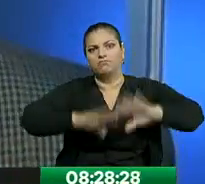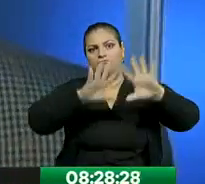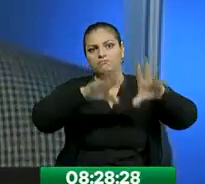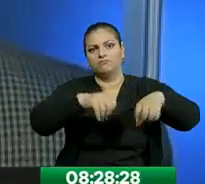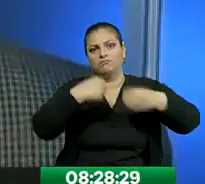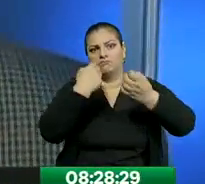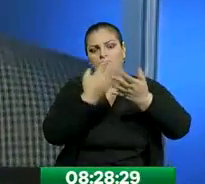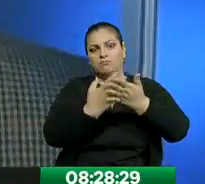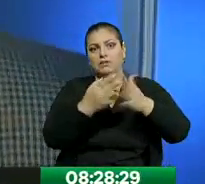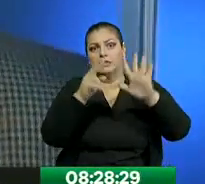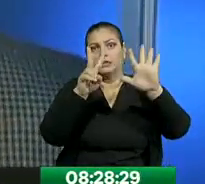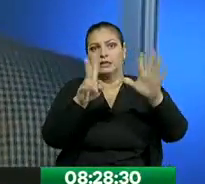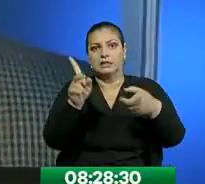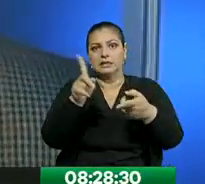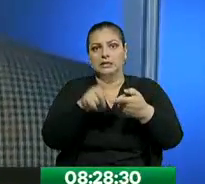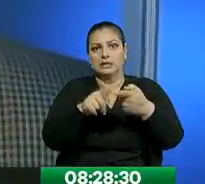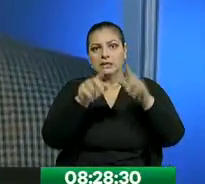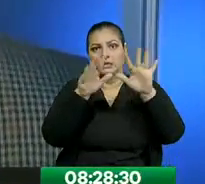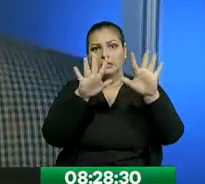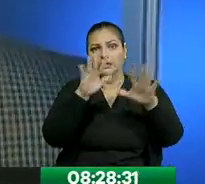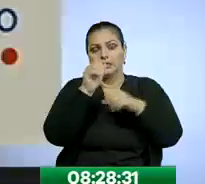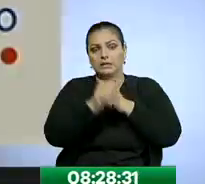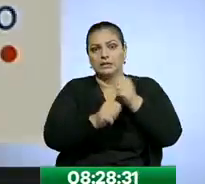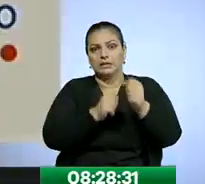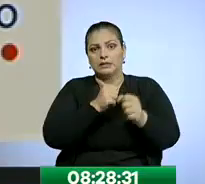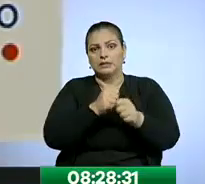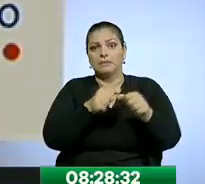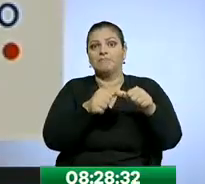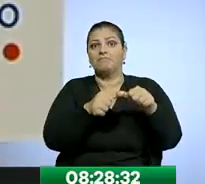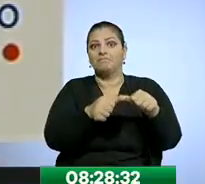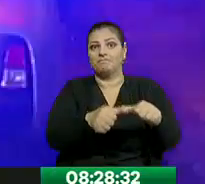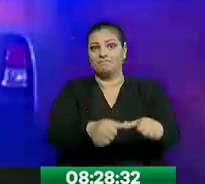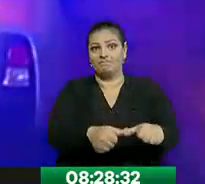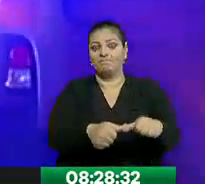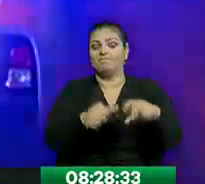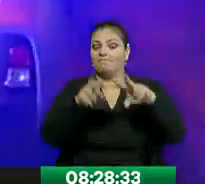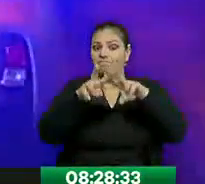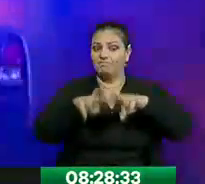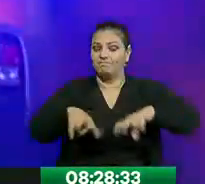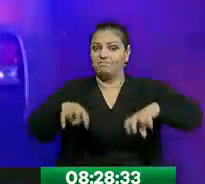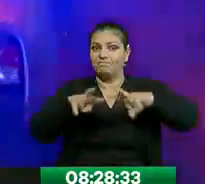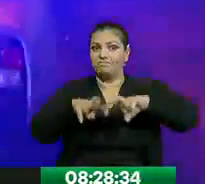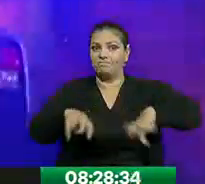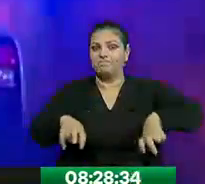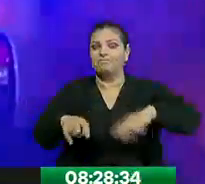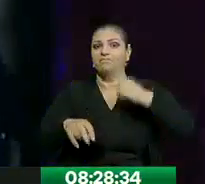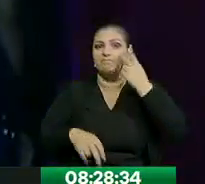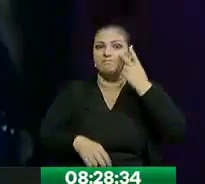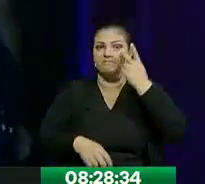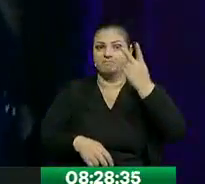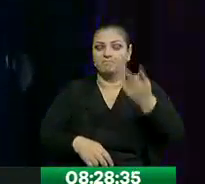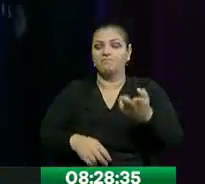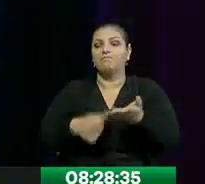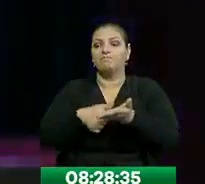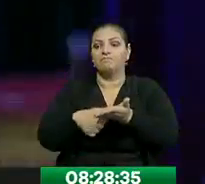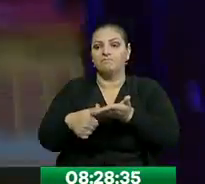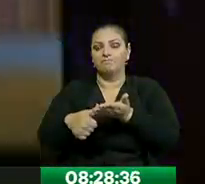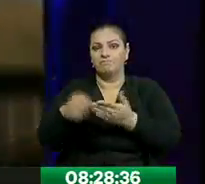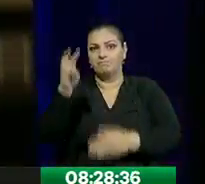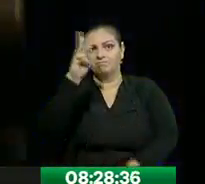que ver si hay otras circunstancias, que eso es lo que se va a investigar. El personal especializado del Ministerio de Salud Pública clausuró el